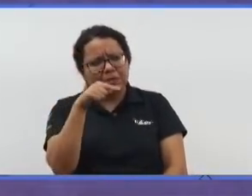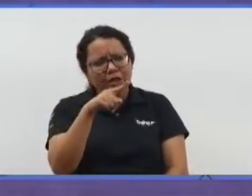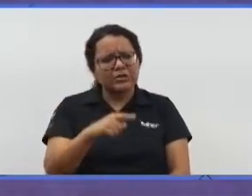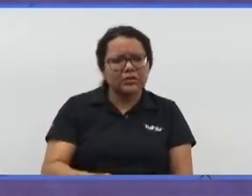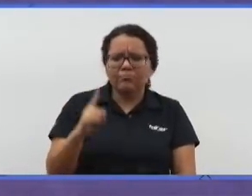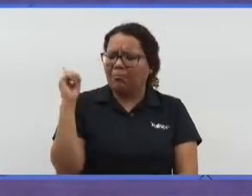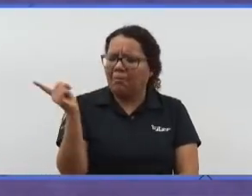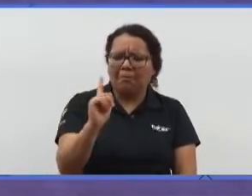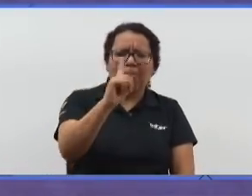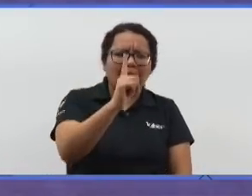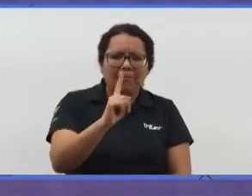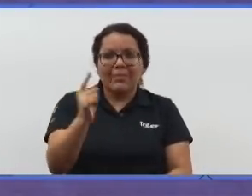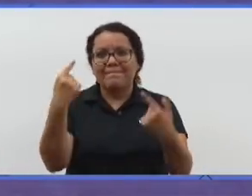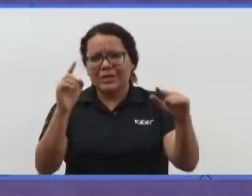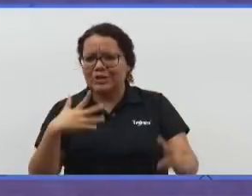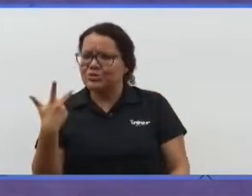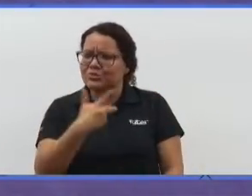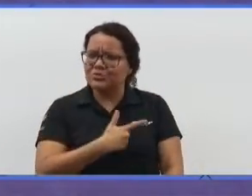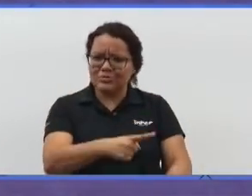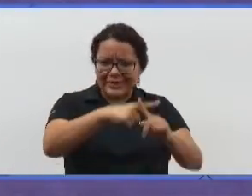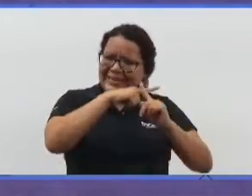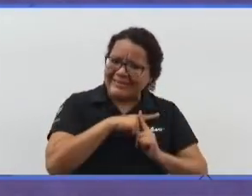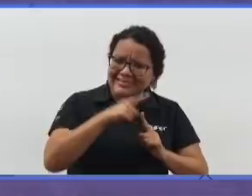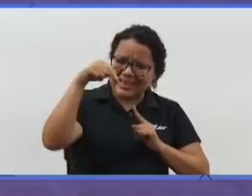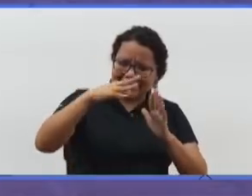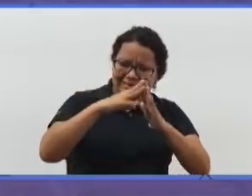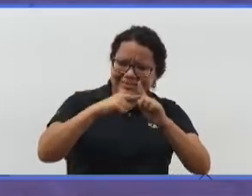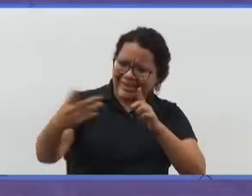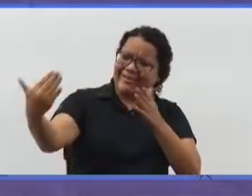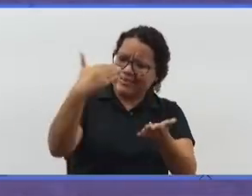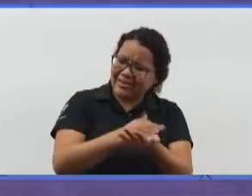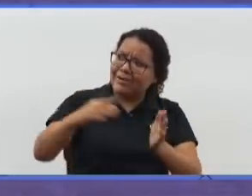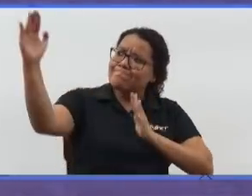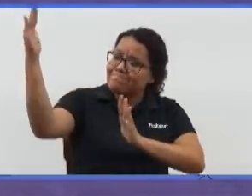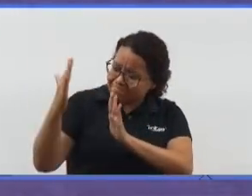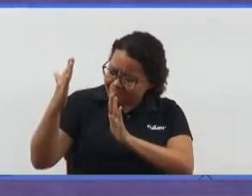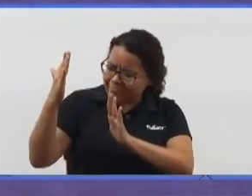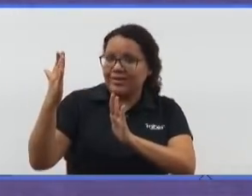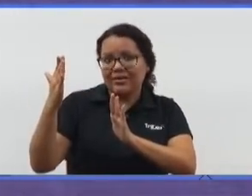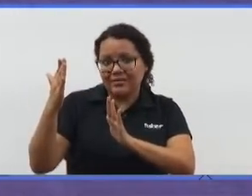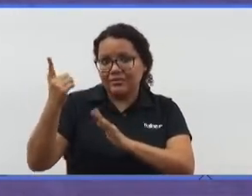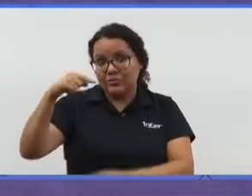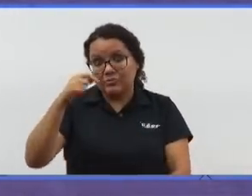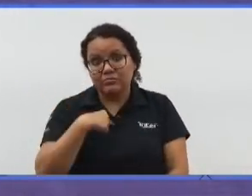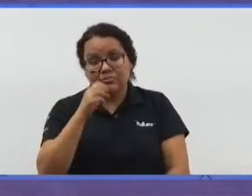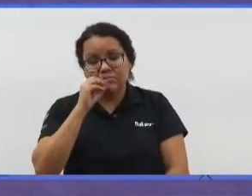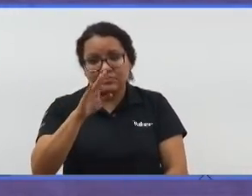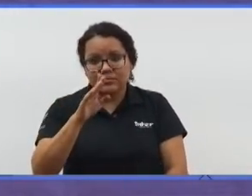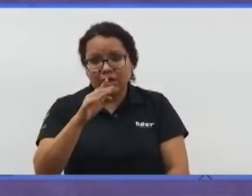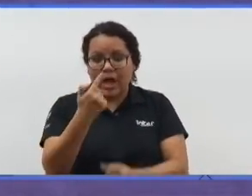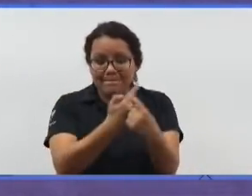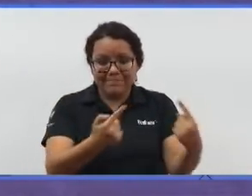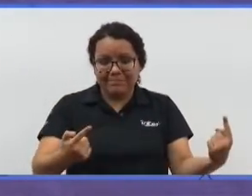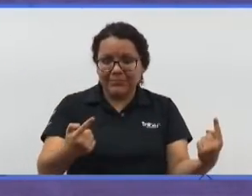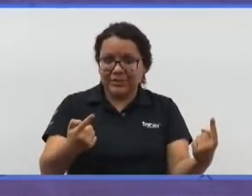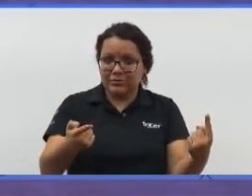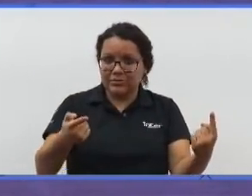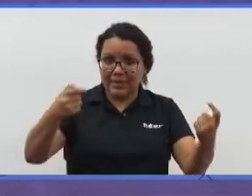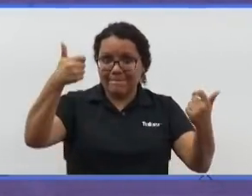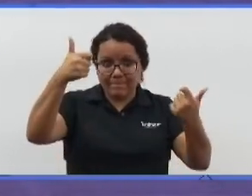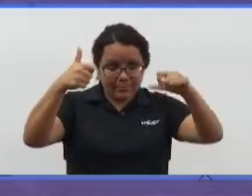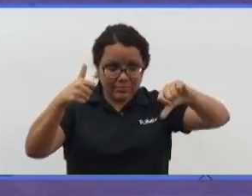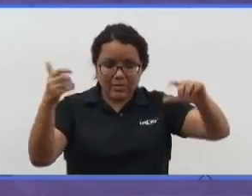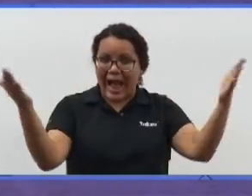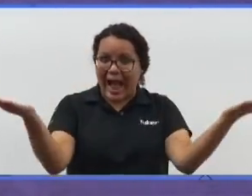y los hijos de dios estemos en su casa buscando su presencia este juez de una cosa todo lo que el hombre siembra cosecha no te muevas del lugar donde dios te